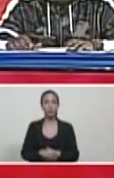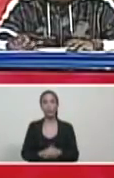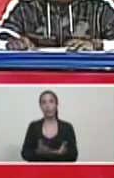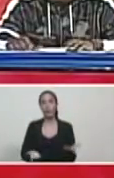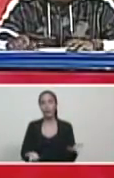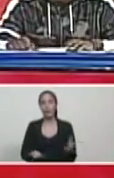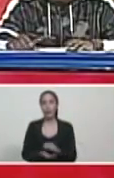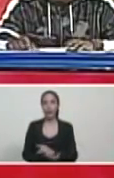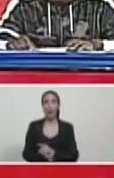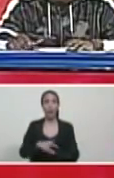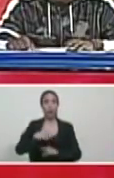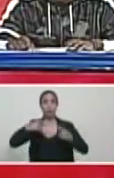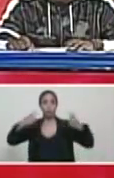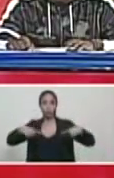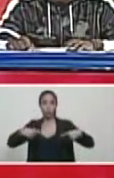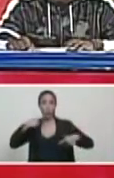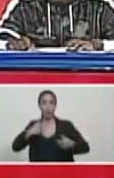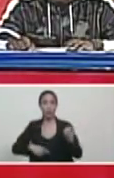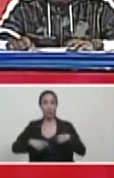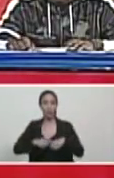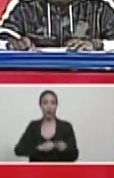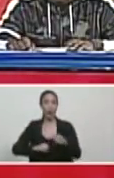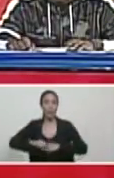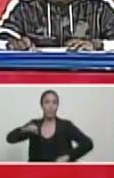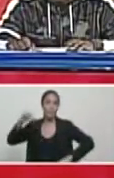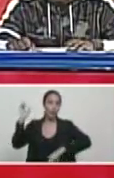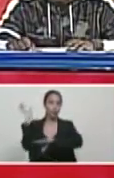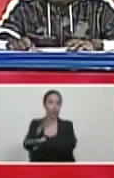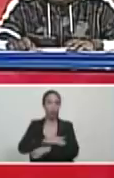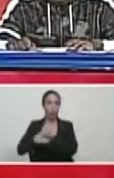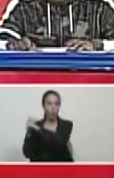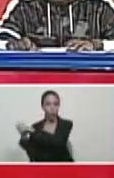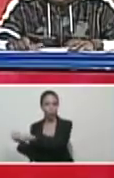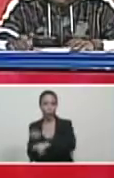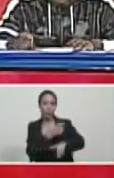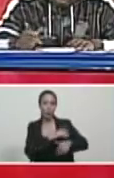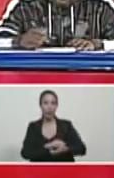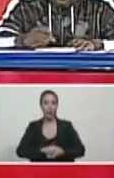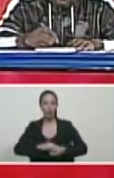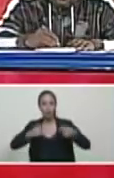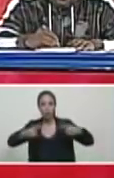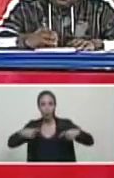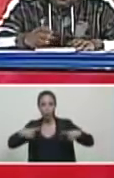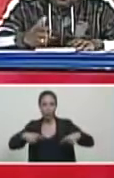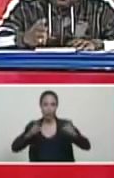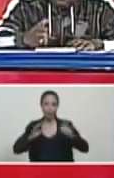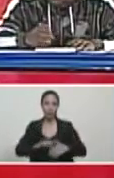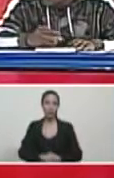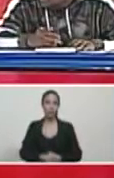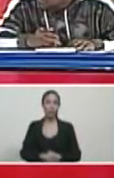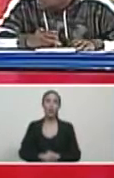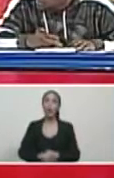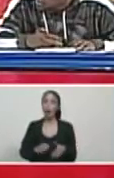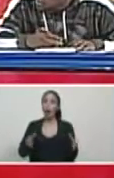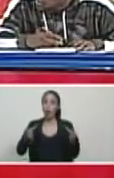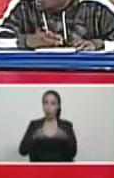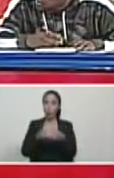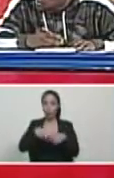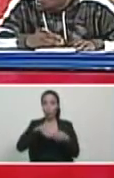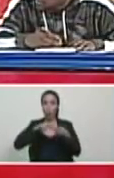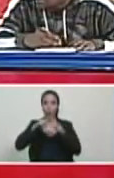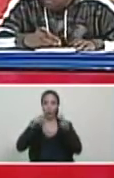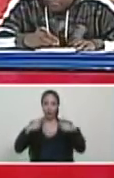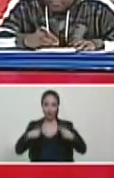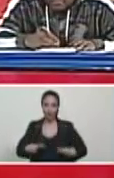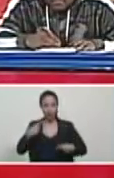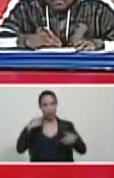Organizábamos competencias de pelotique goma, de chapita. Bueno, lo que el Movimiento por la Paz y la Vida hoy hace, desde el